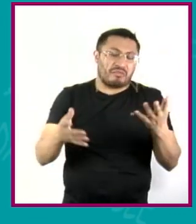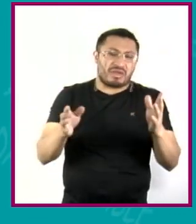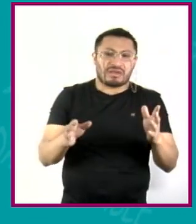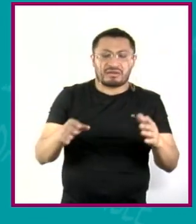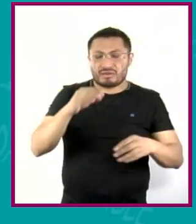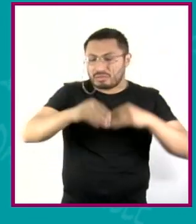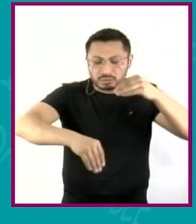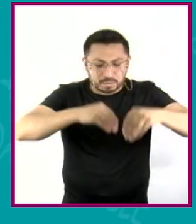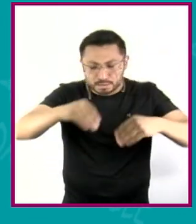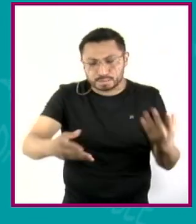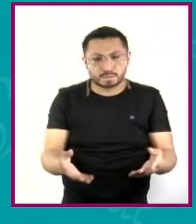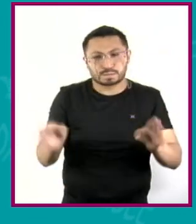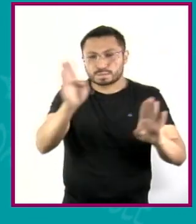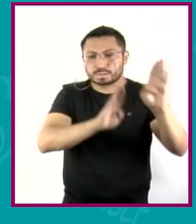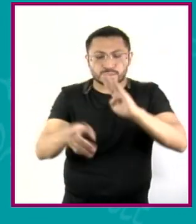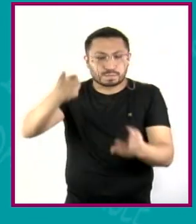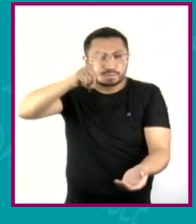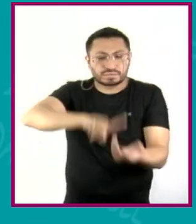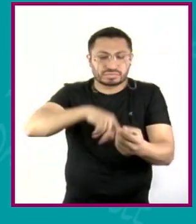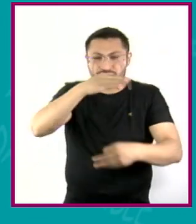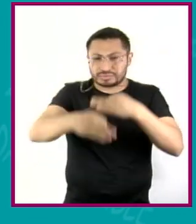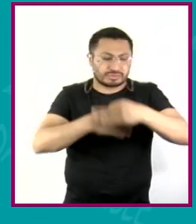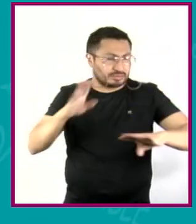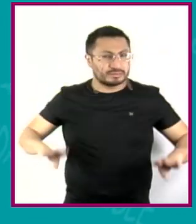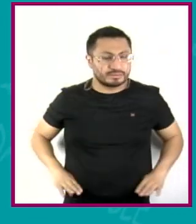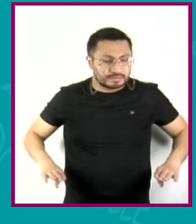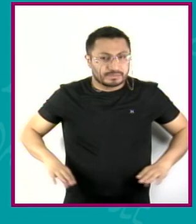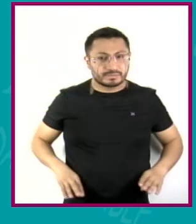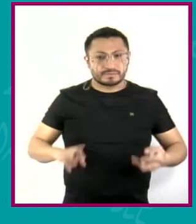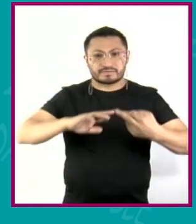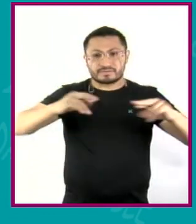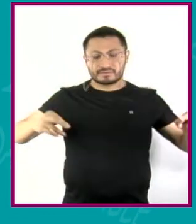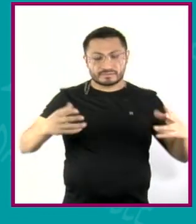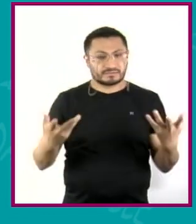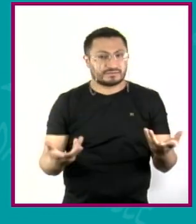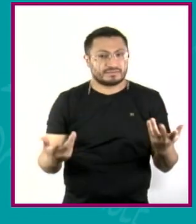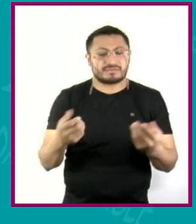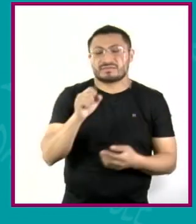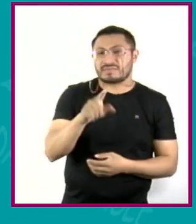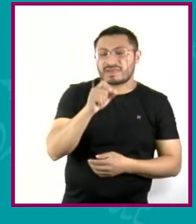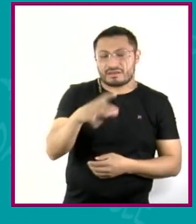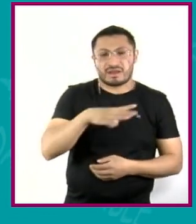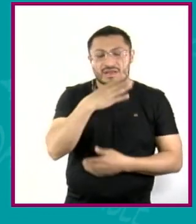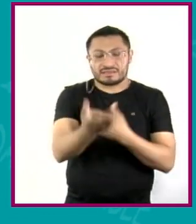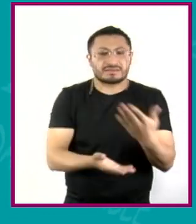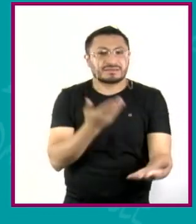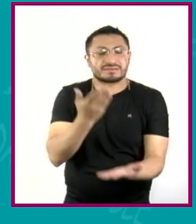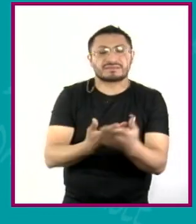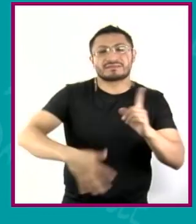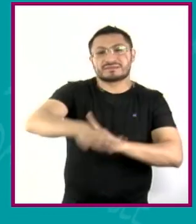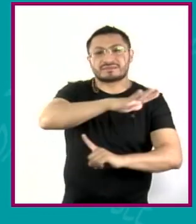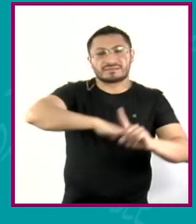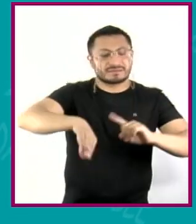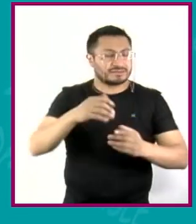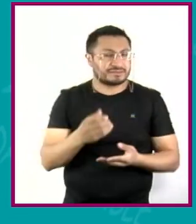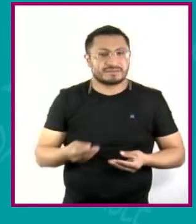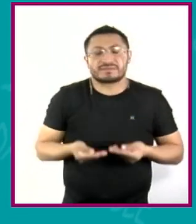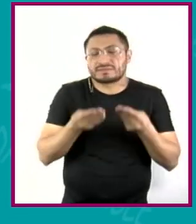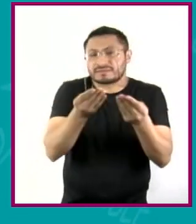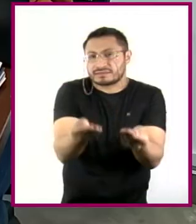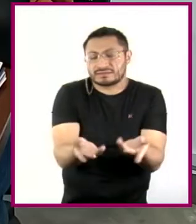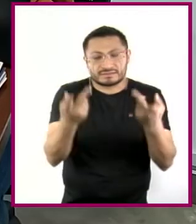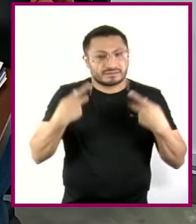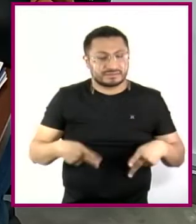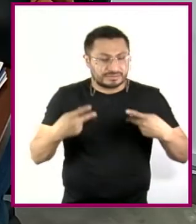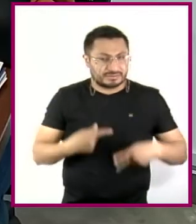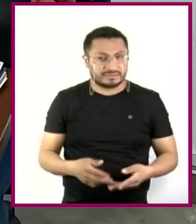o biológicas, de las relaciones de interacción que se dan entre estos, así como de los servicios ambientales que proporcionan. Muy